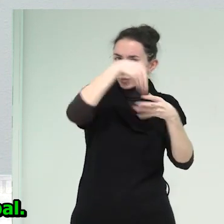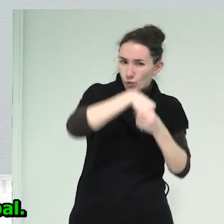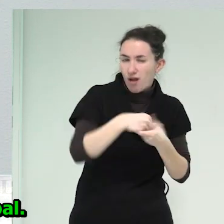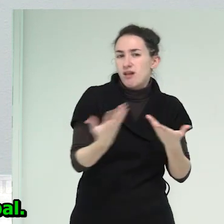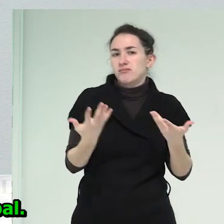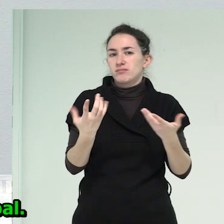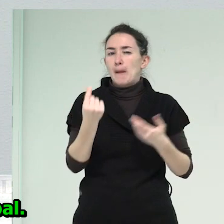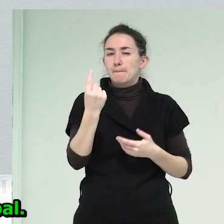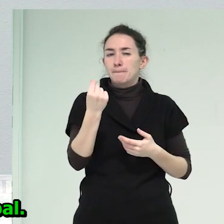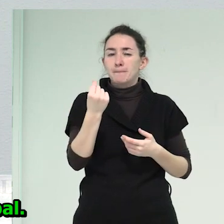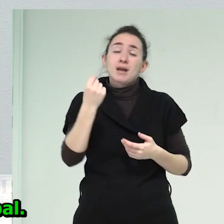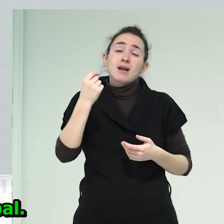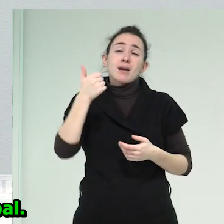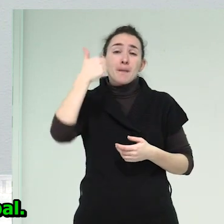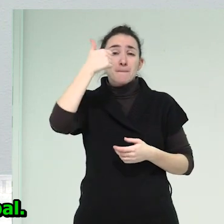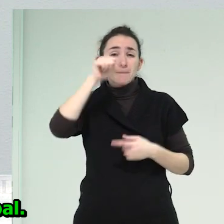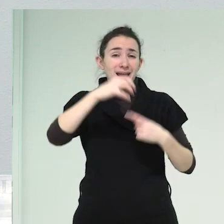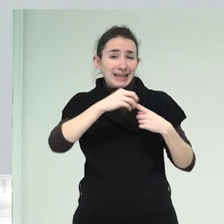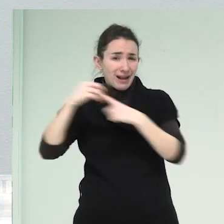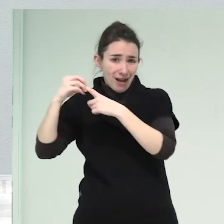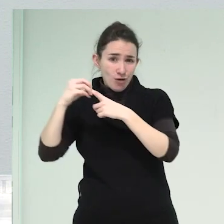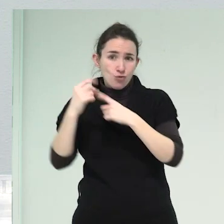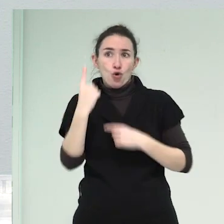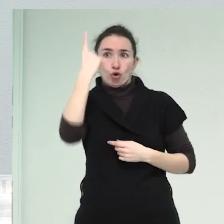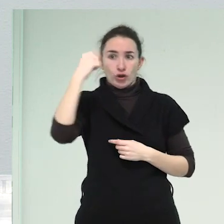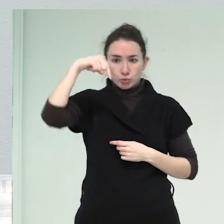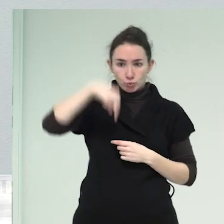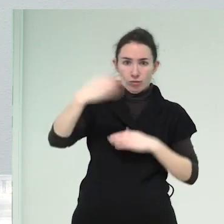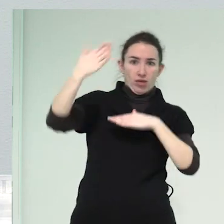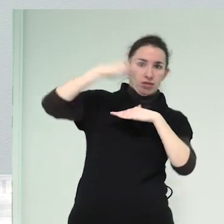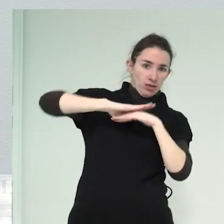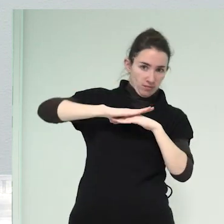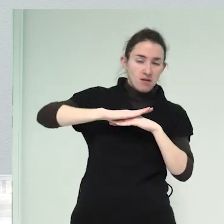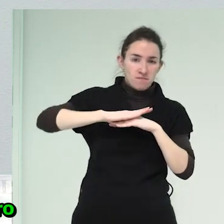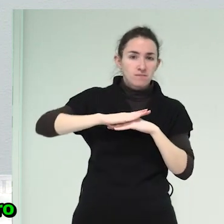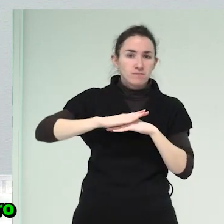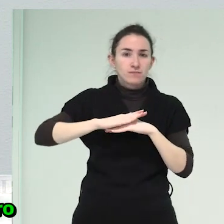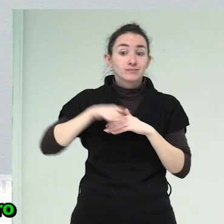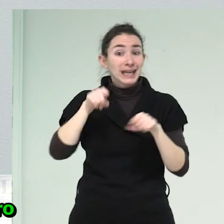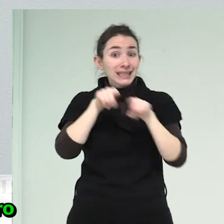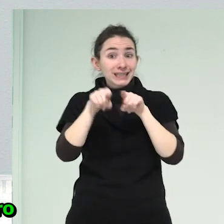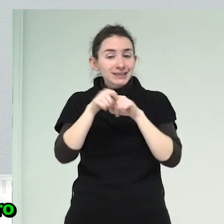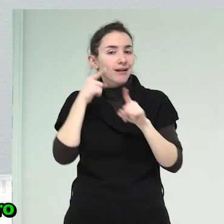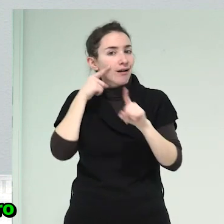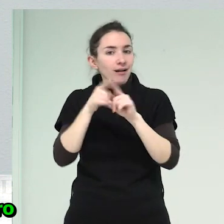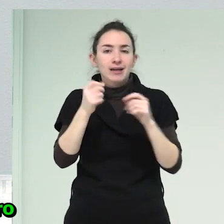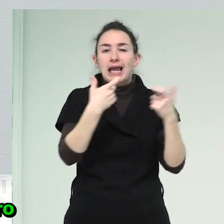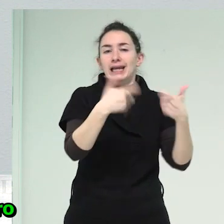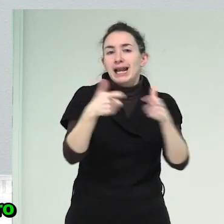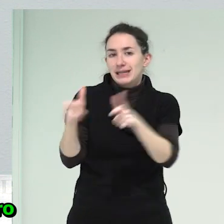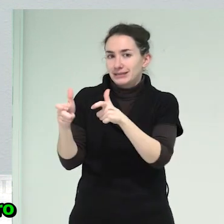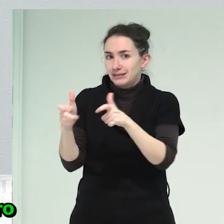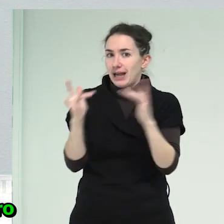patriarcado en las relaciones norte global, sur global. Crítica que toma en cuenta, por supuesto, las relaciones de clase,